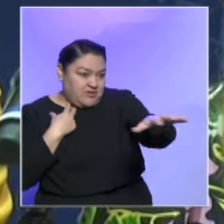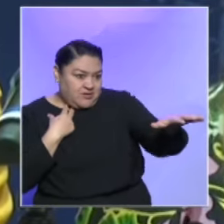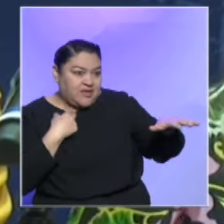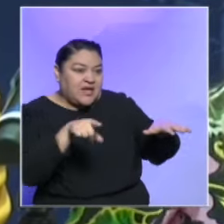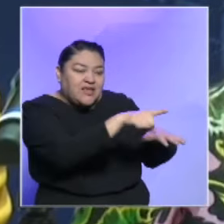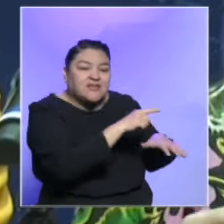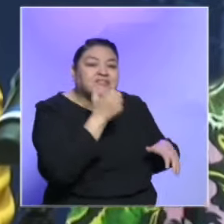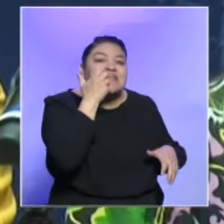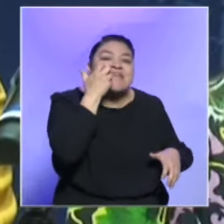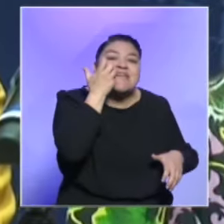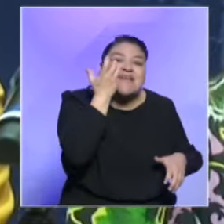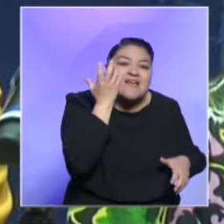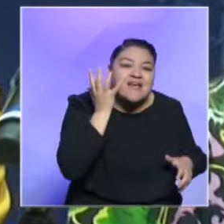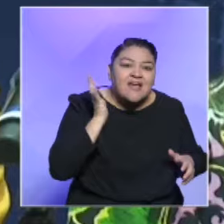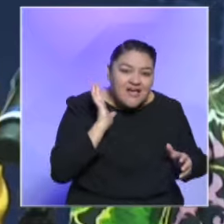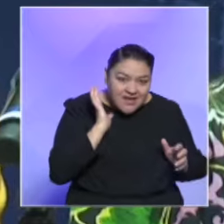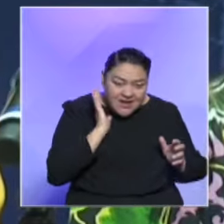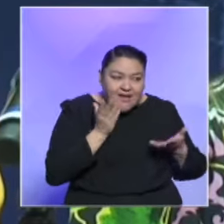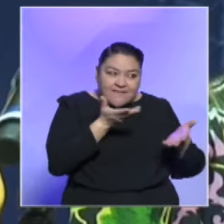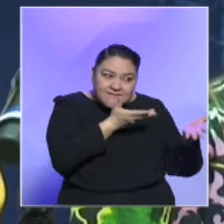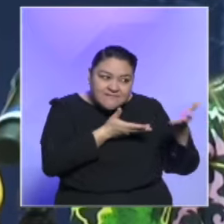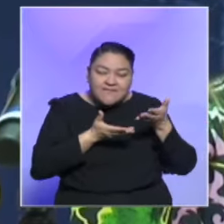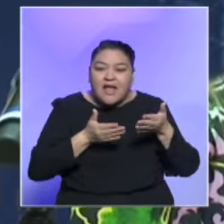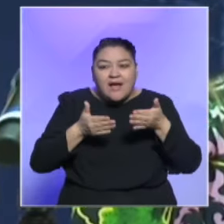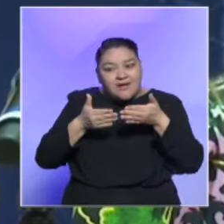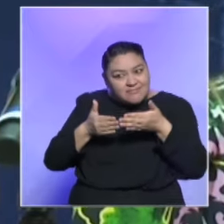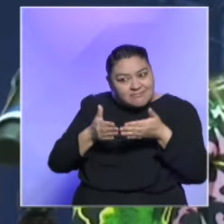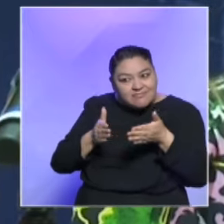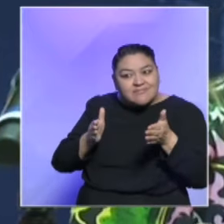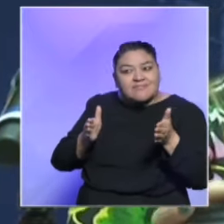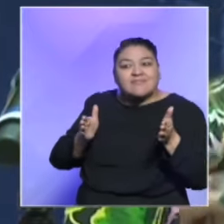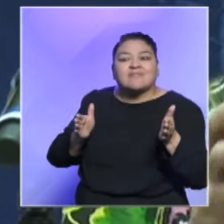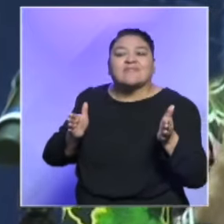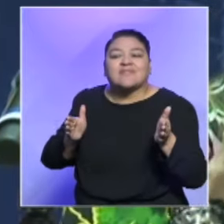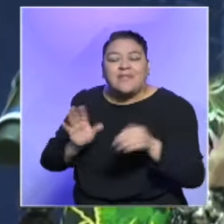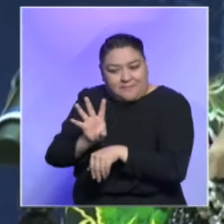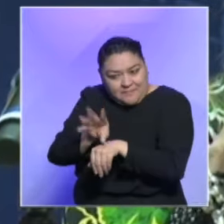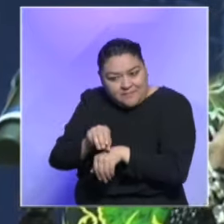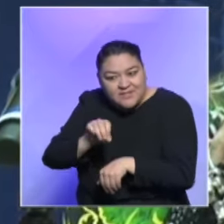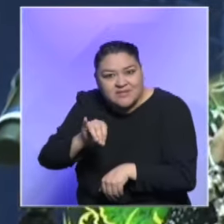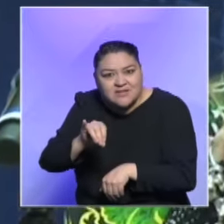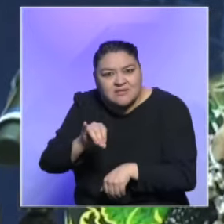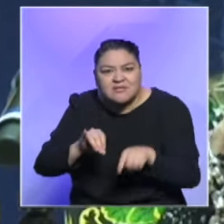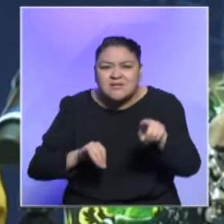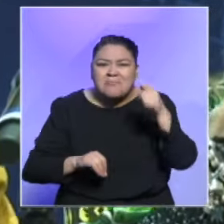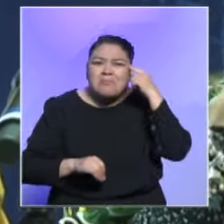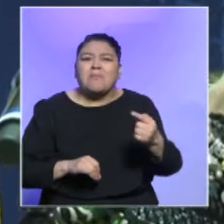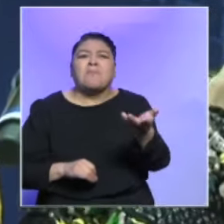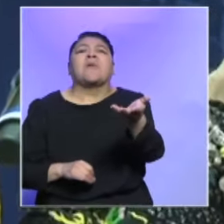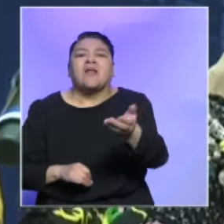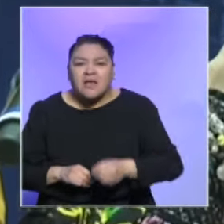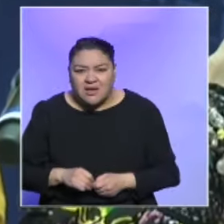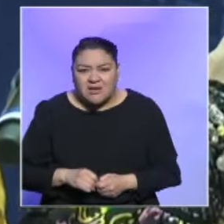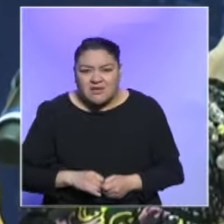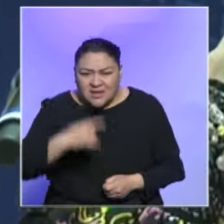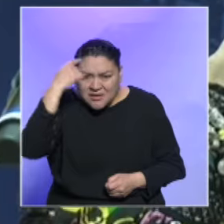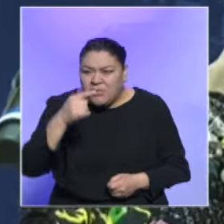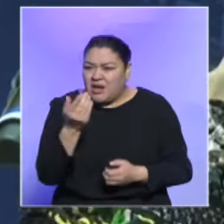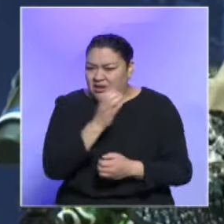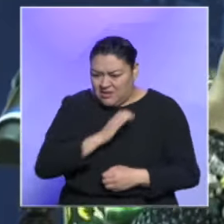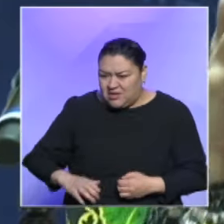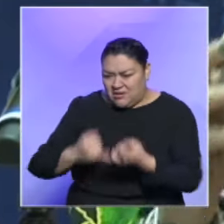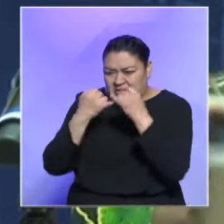jugando el juego de la política es que la abren. Y vuelvo a hacer la pregunta, ¿para qué? ¿Para qué ha servido? ¿Para qué han